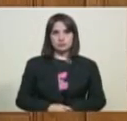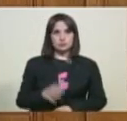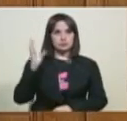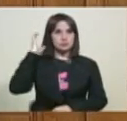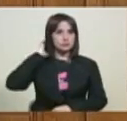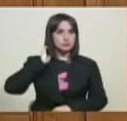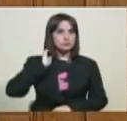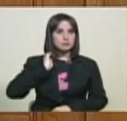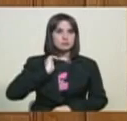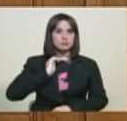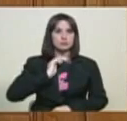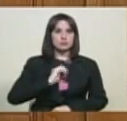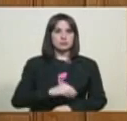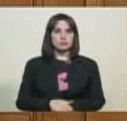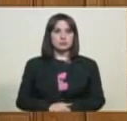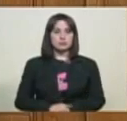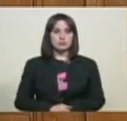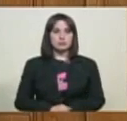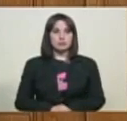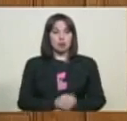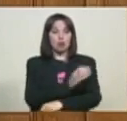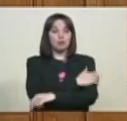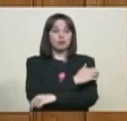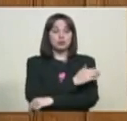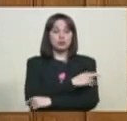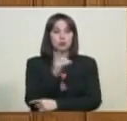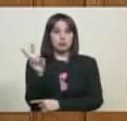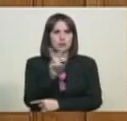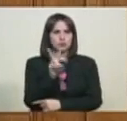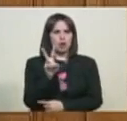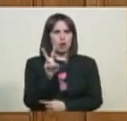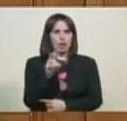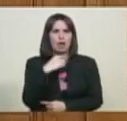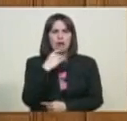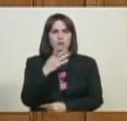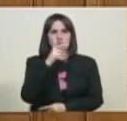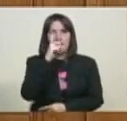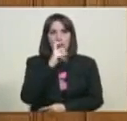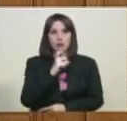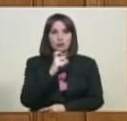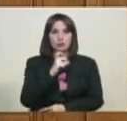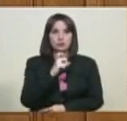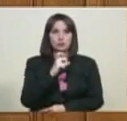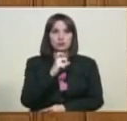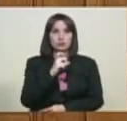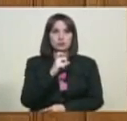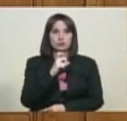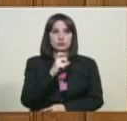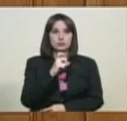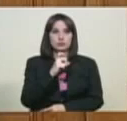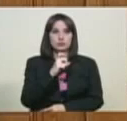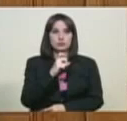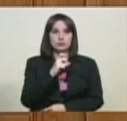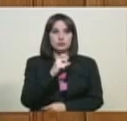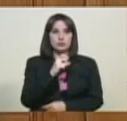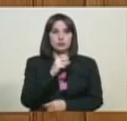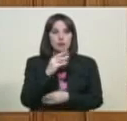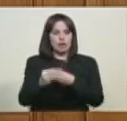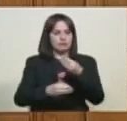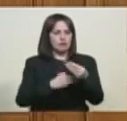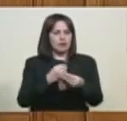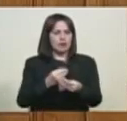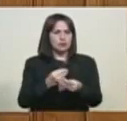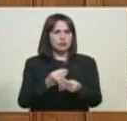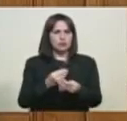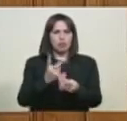Y la oposición venezolana, en todos estos años, ha estado en dos aguas.